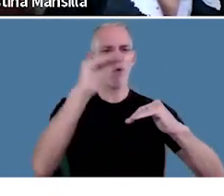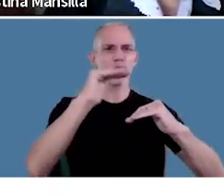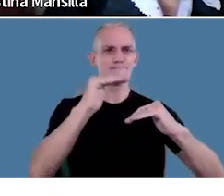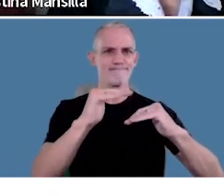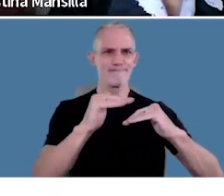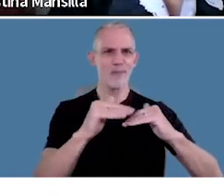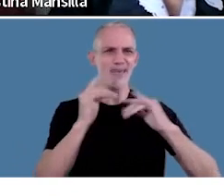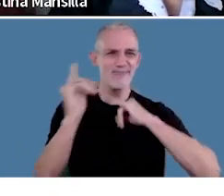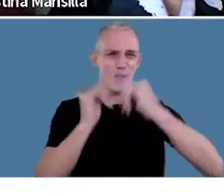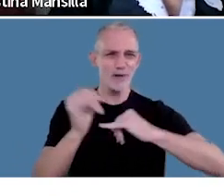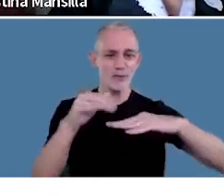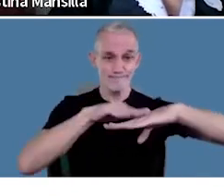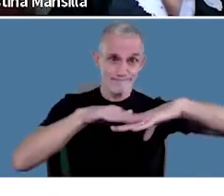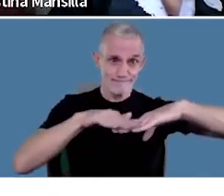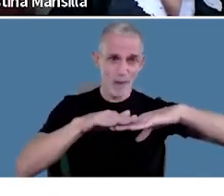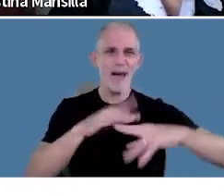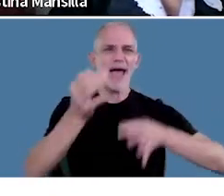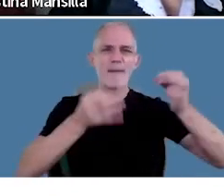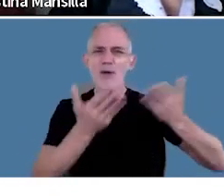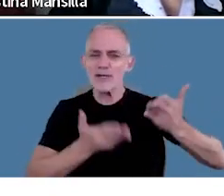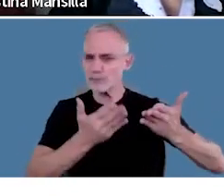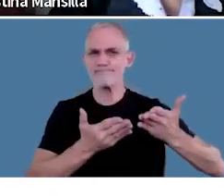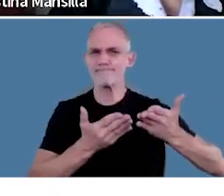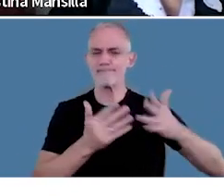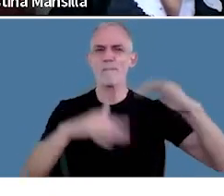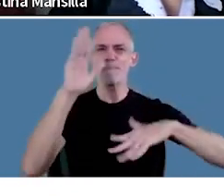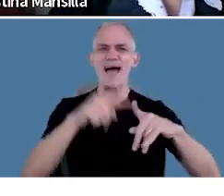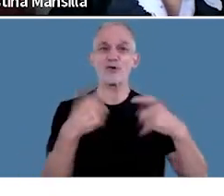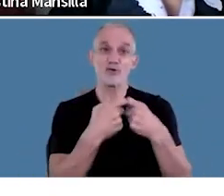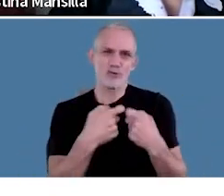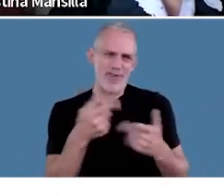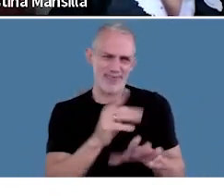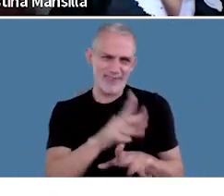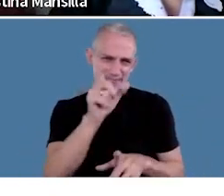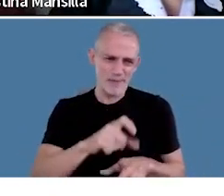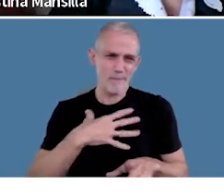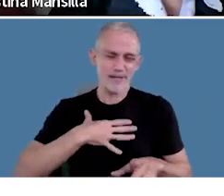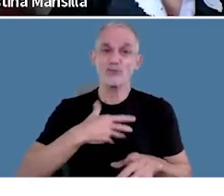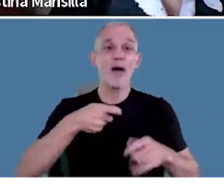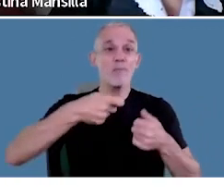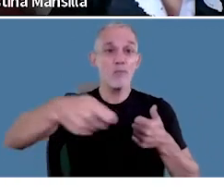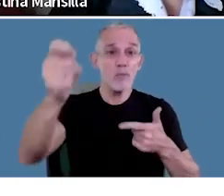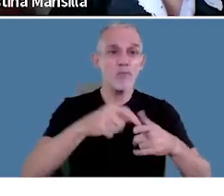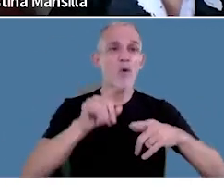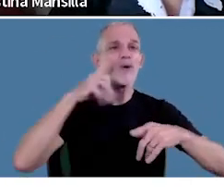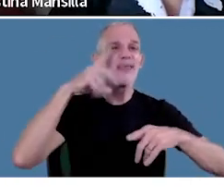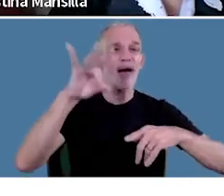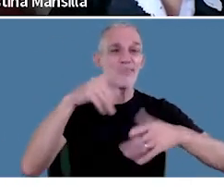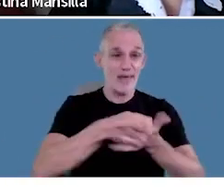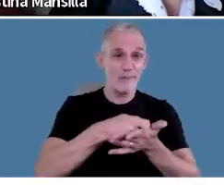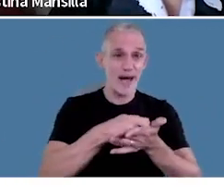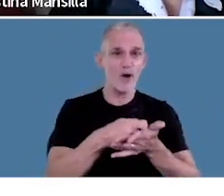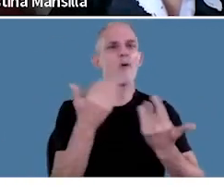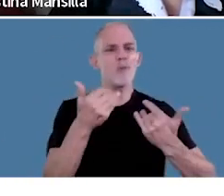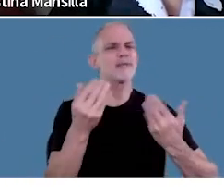que determinan para la evaluación patrimonial y socioeconómica, la cancelación de unidades de pago se podrá